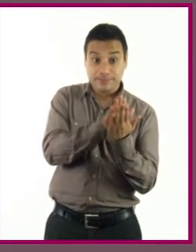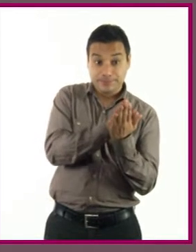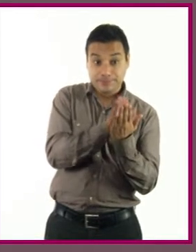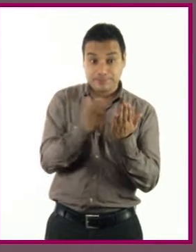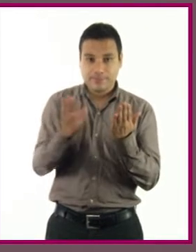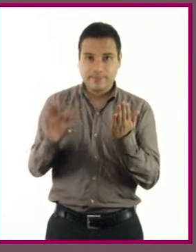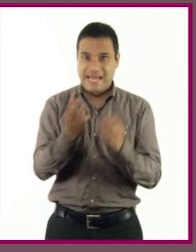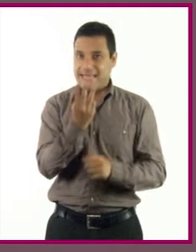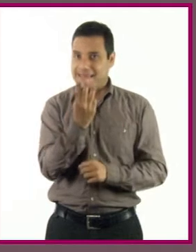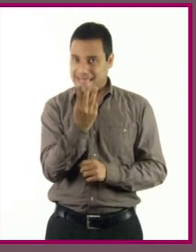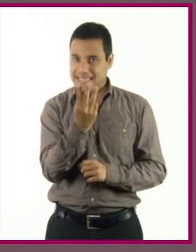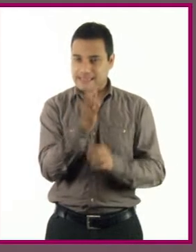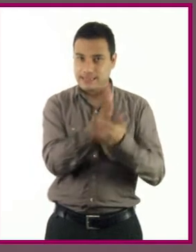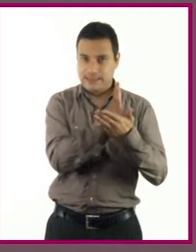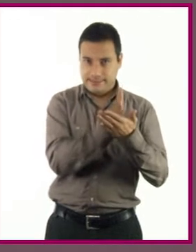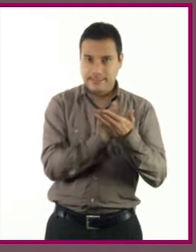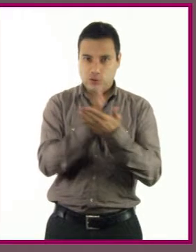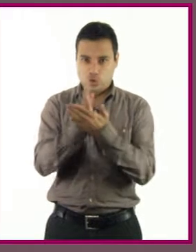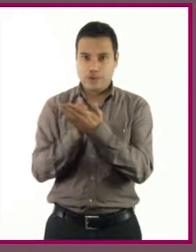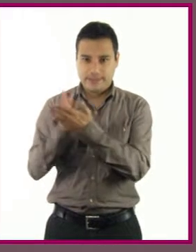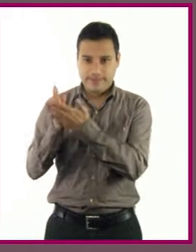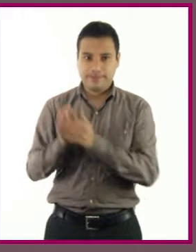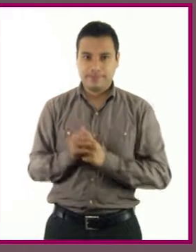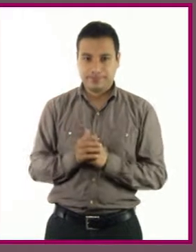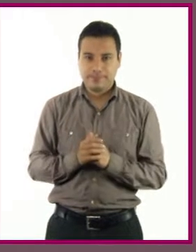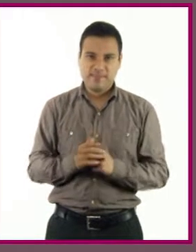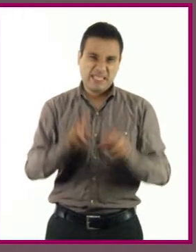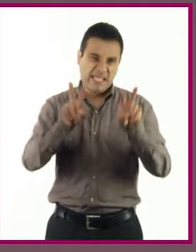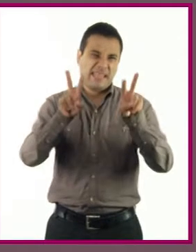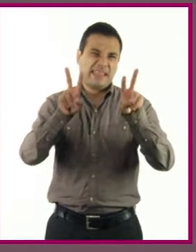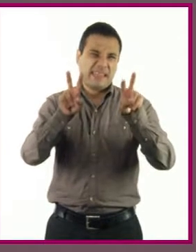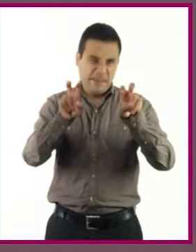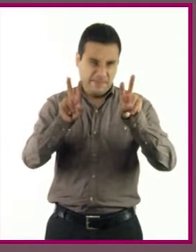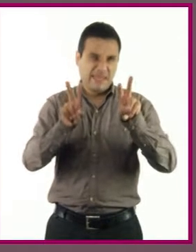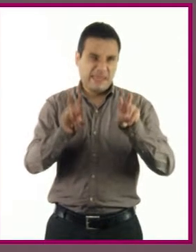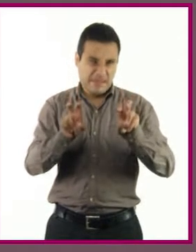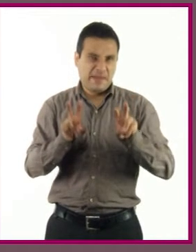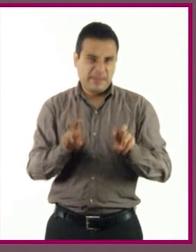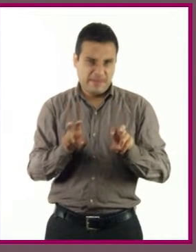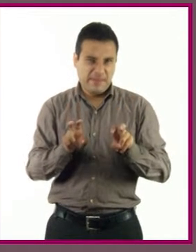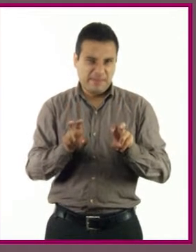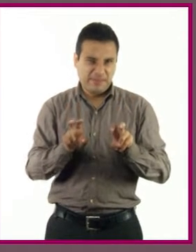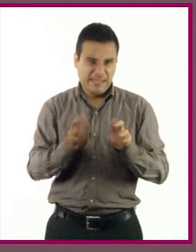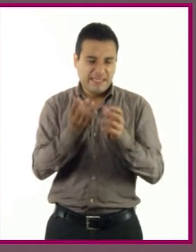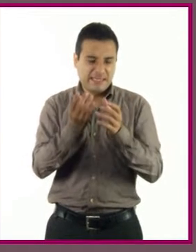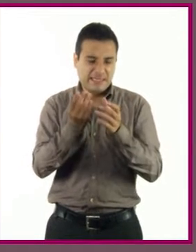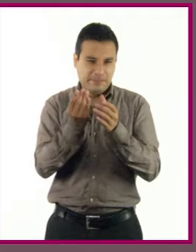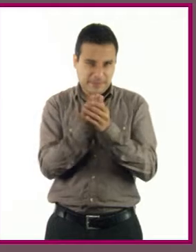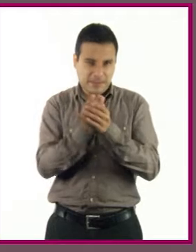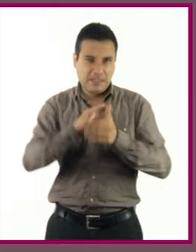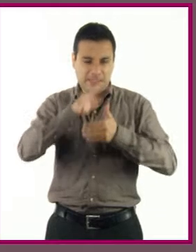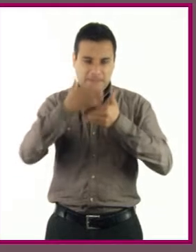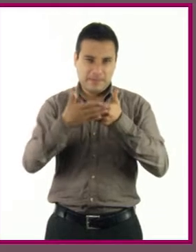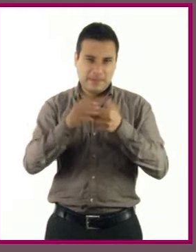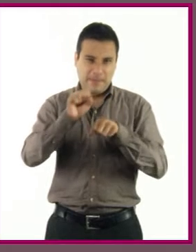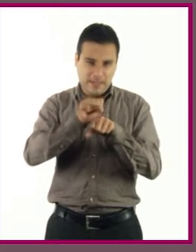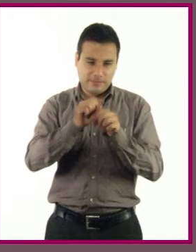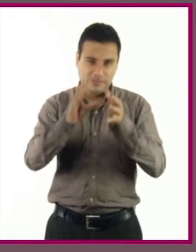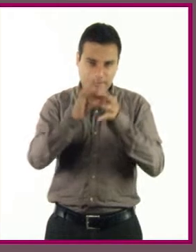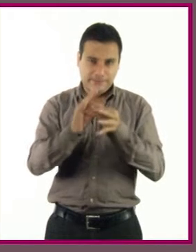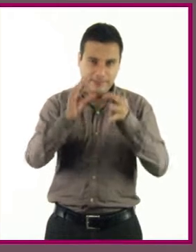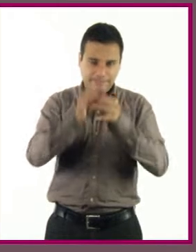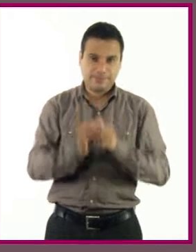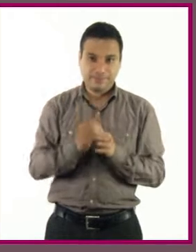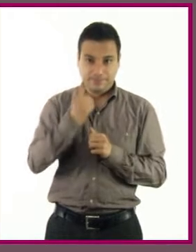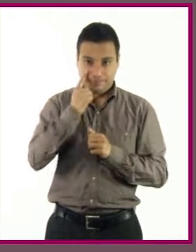tres secciones que corresponden a cada uno de los temas que veremos durante la semana. La primera sección abordará